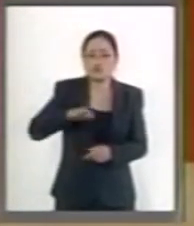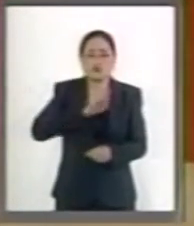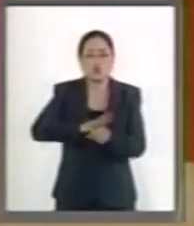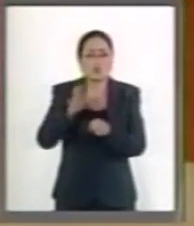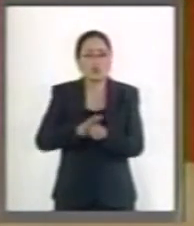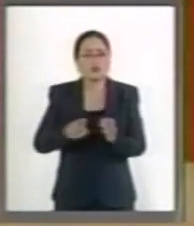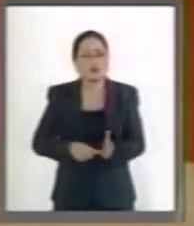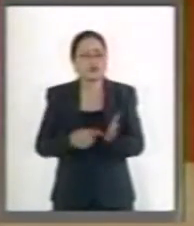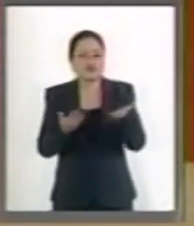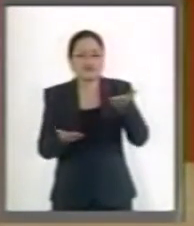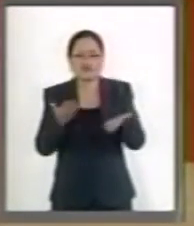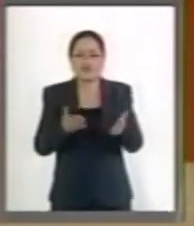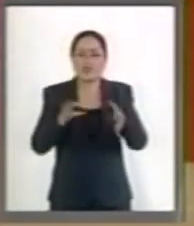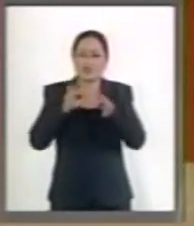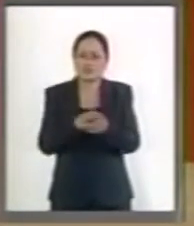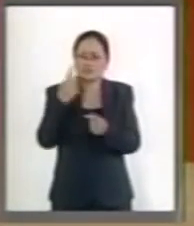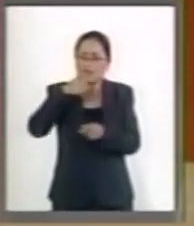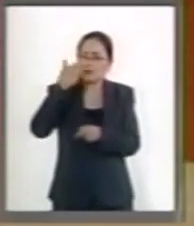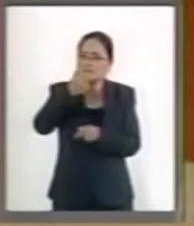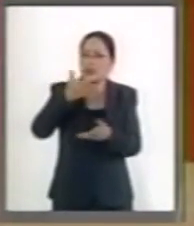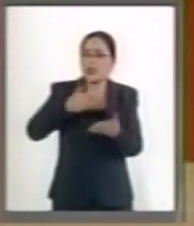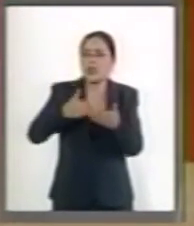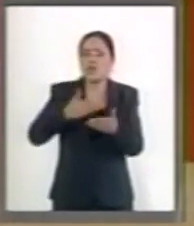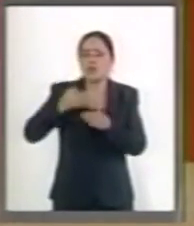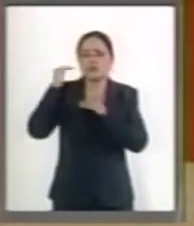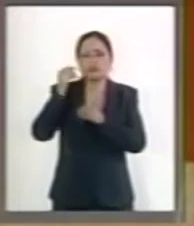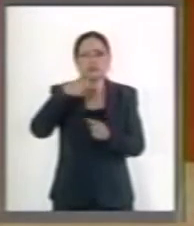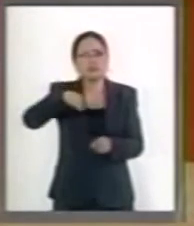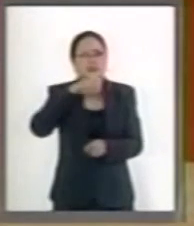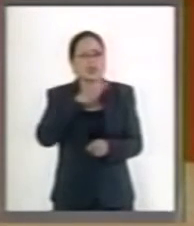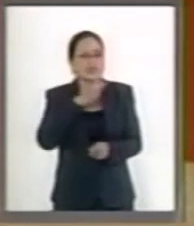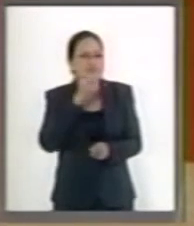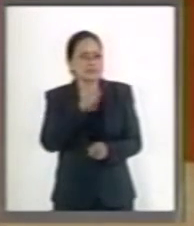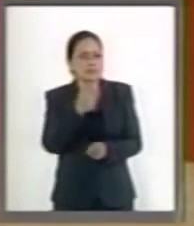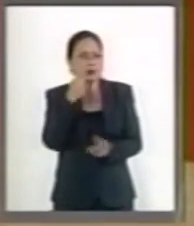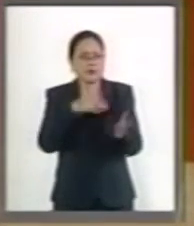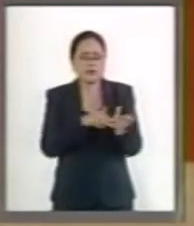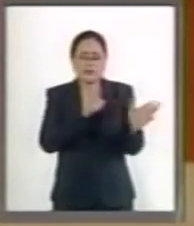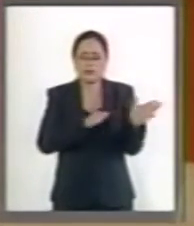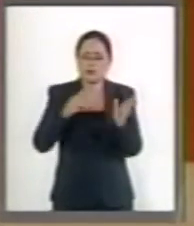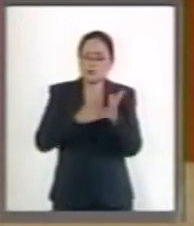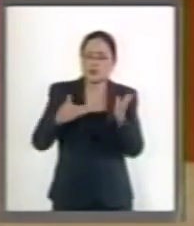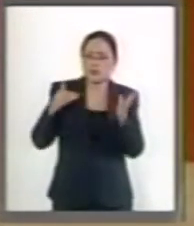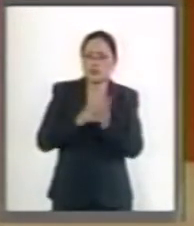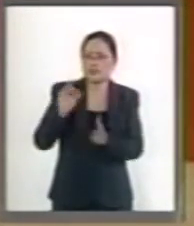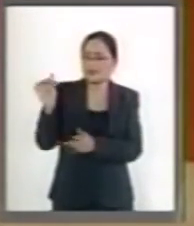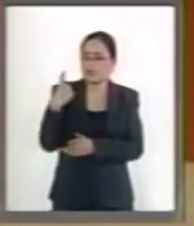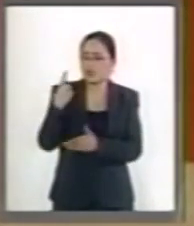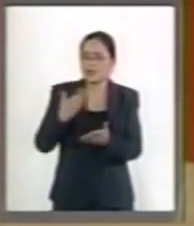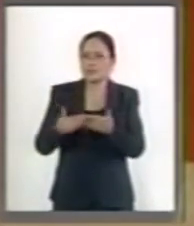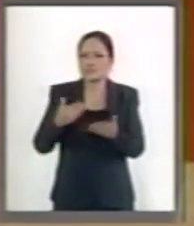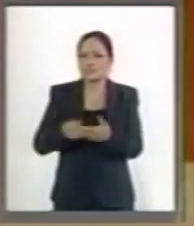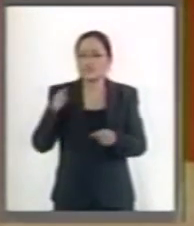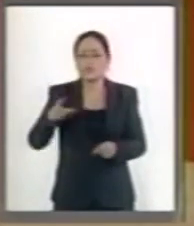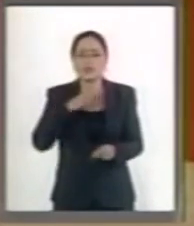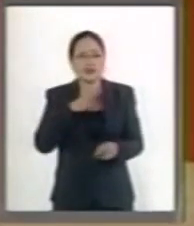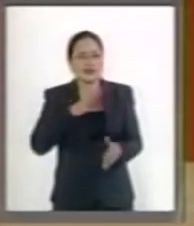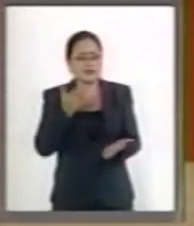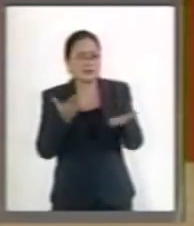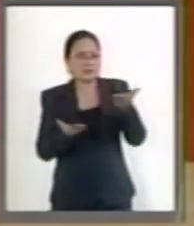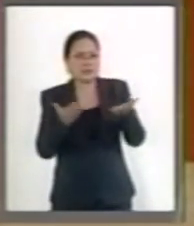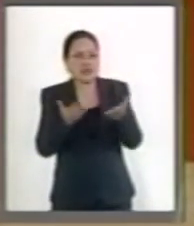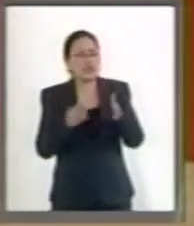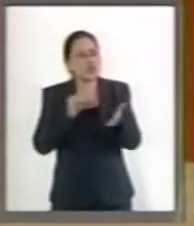en la balanza de pagos, hasta el momento, en este año, por 1.600 millones de dólares. Si el desequilibrio